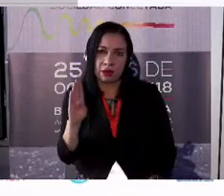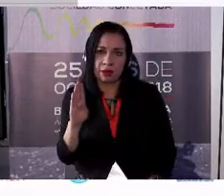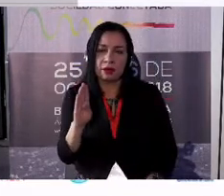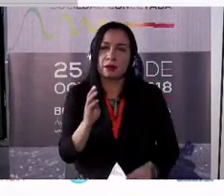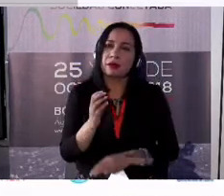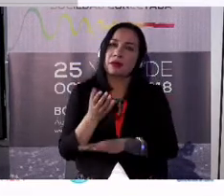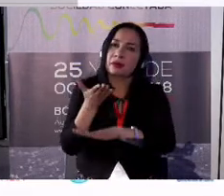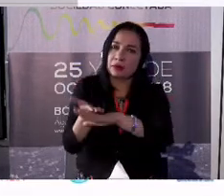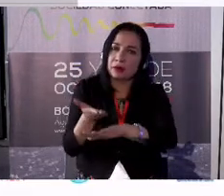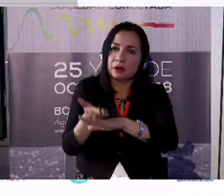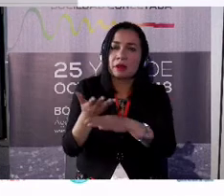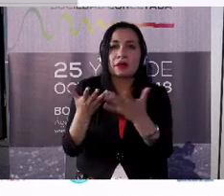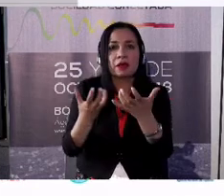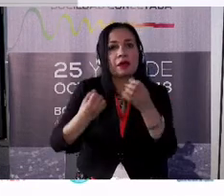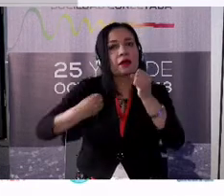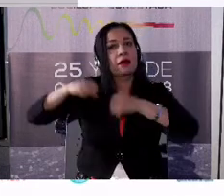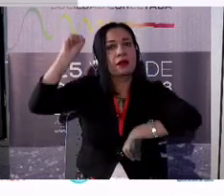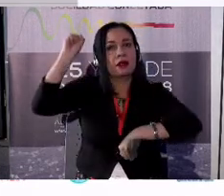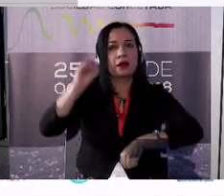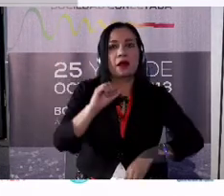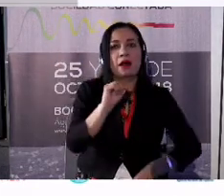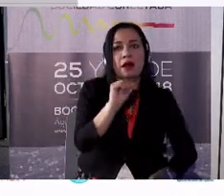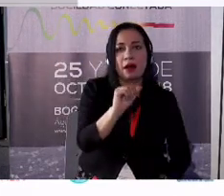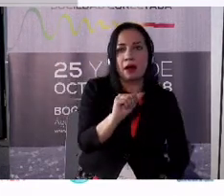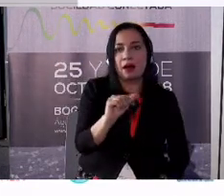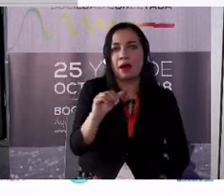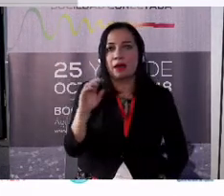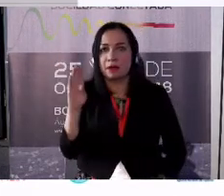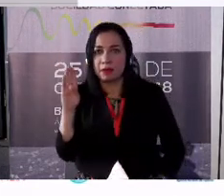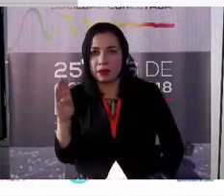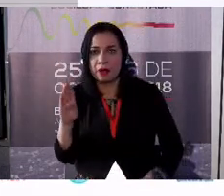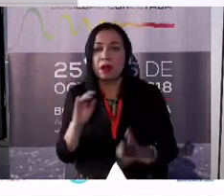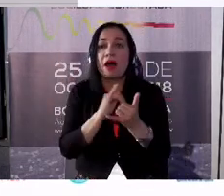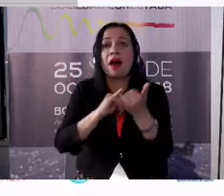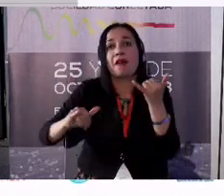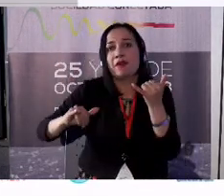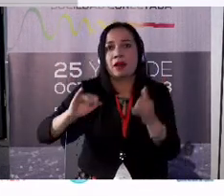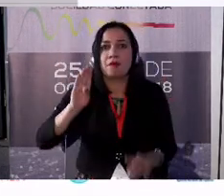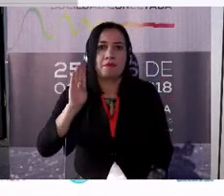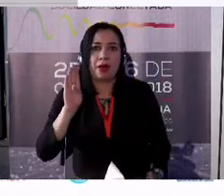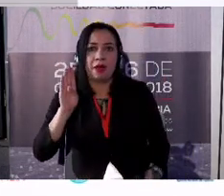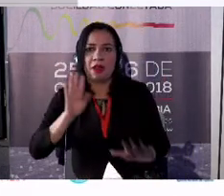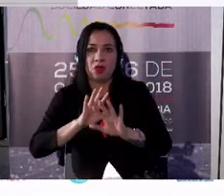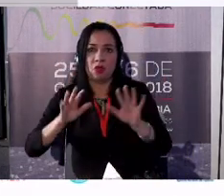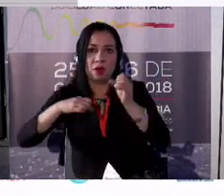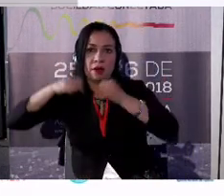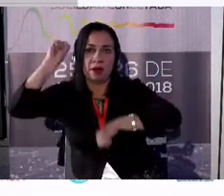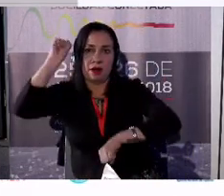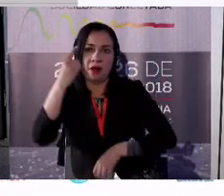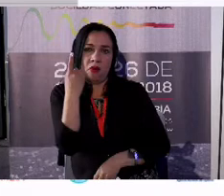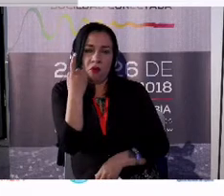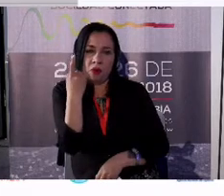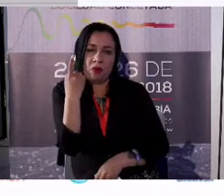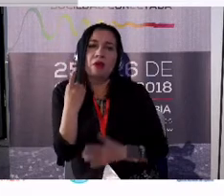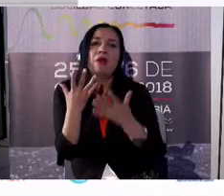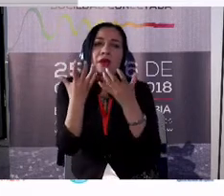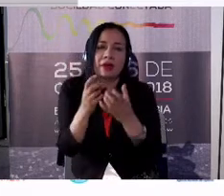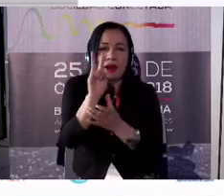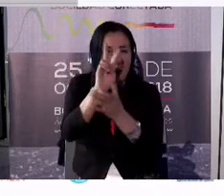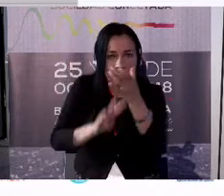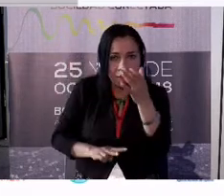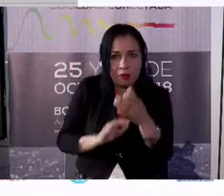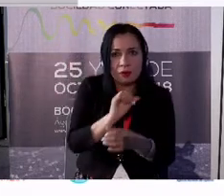el azul quería ganarse A y B, A y B, y al final solo se ganó B. Y si su plan era ganarse los dos,